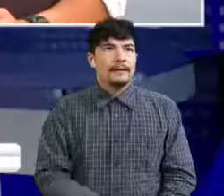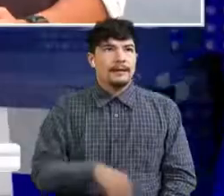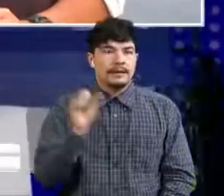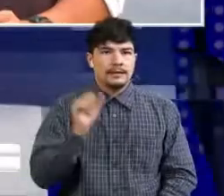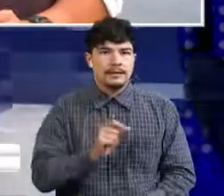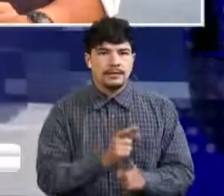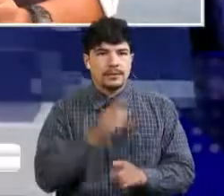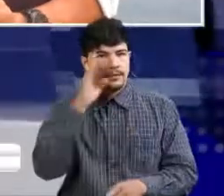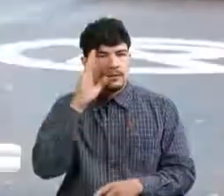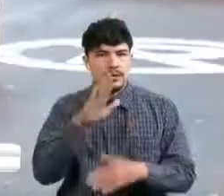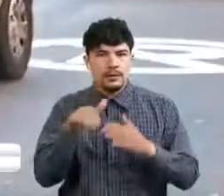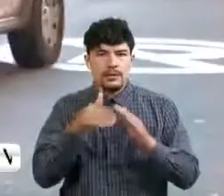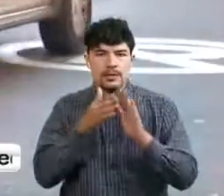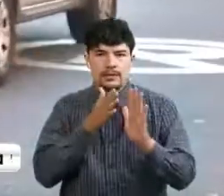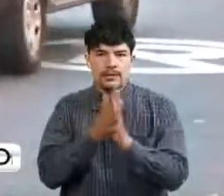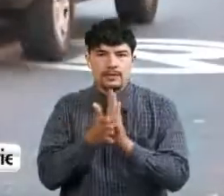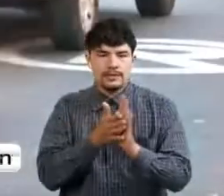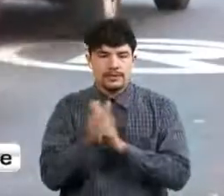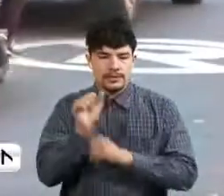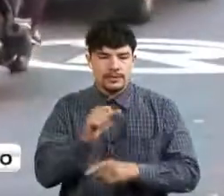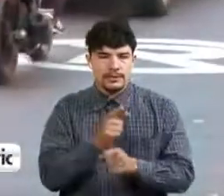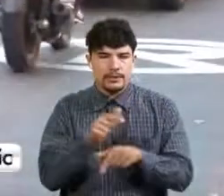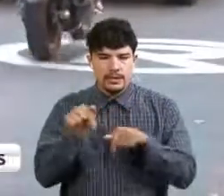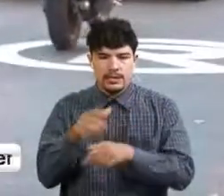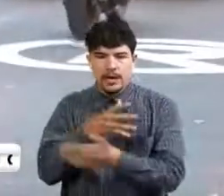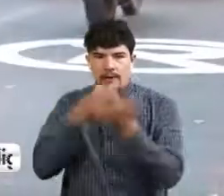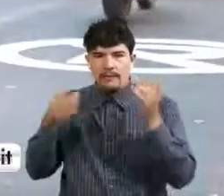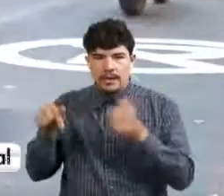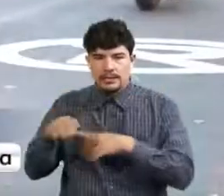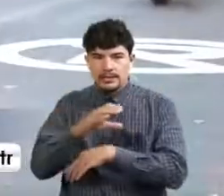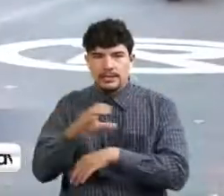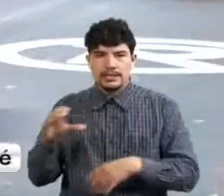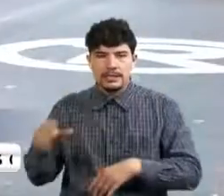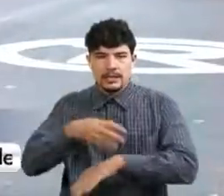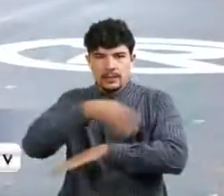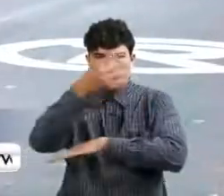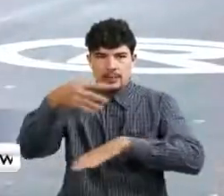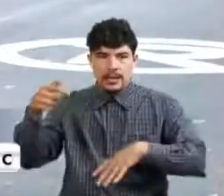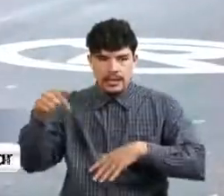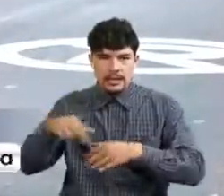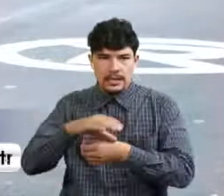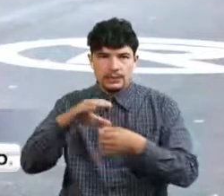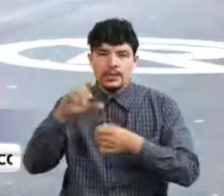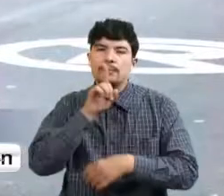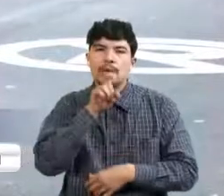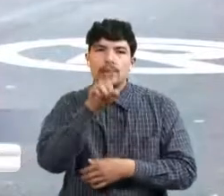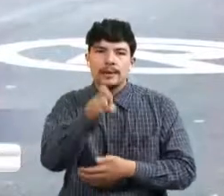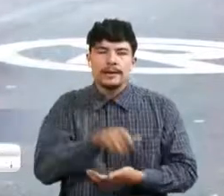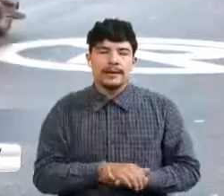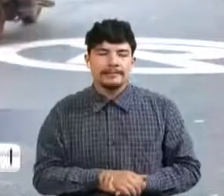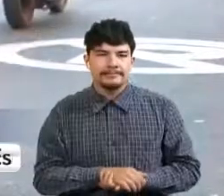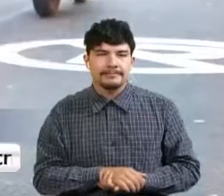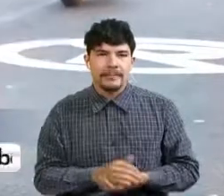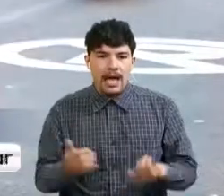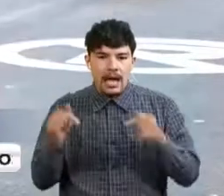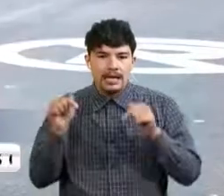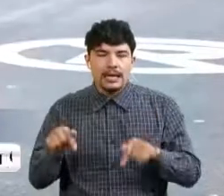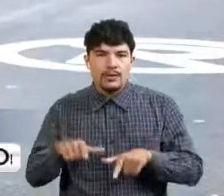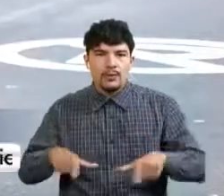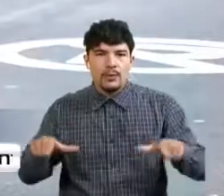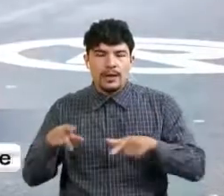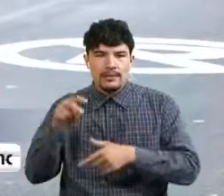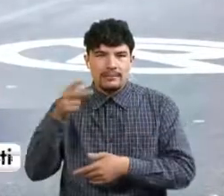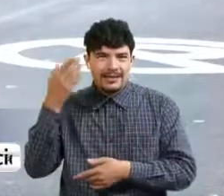hola qué tal compañeros un cordial saludo estoy en las afueras del centro comercial casi que en la ciudad de bucaramanga donde se presentó un incidente